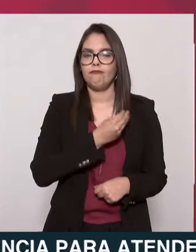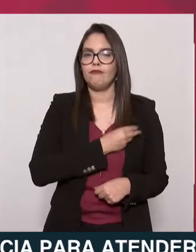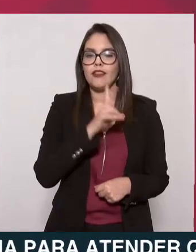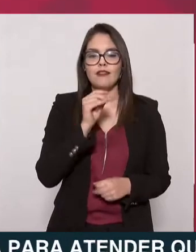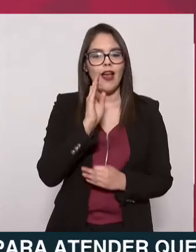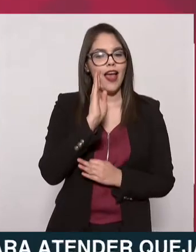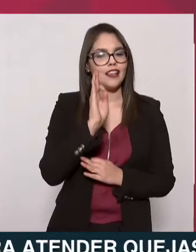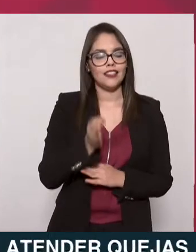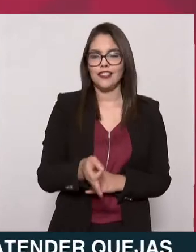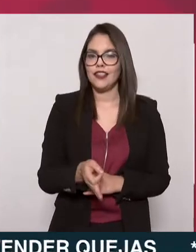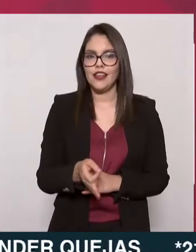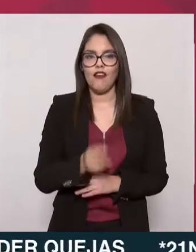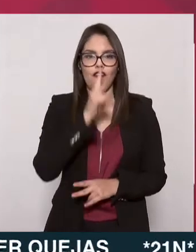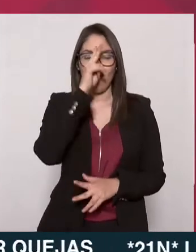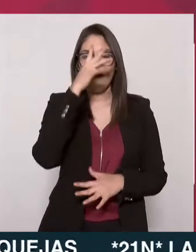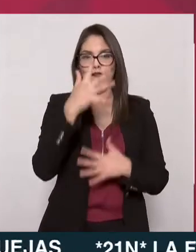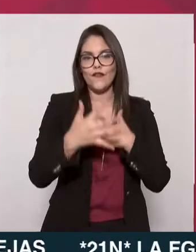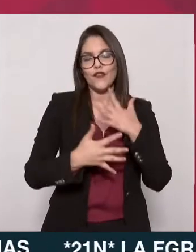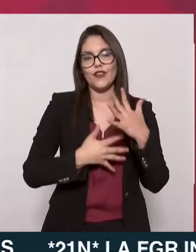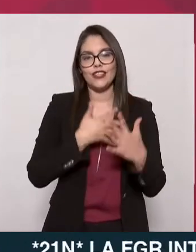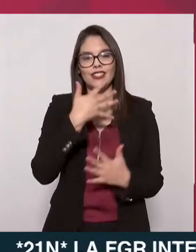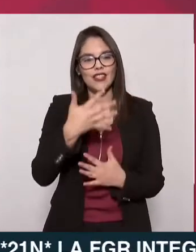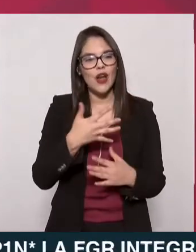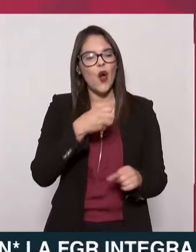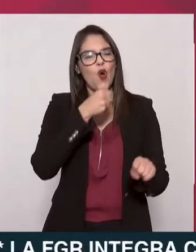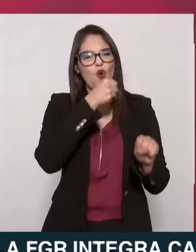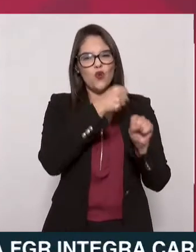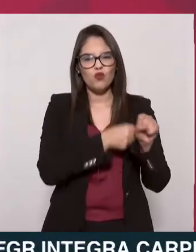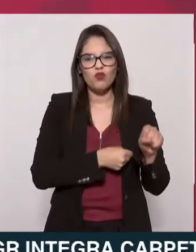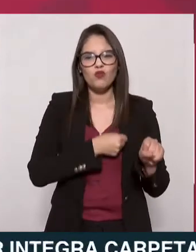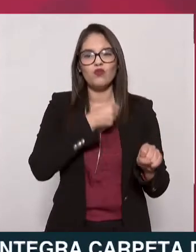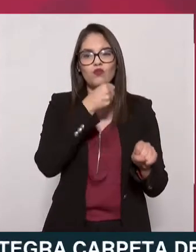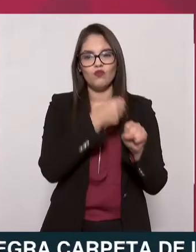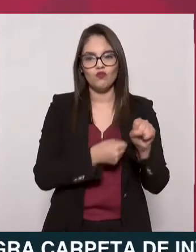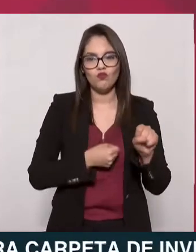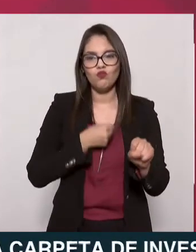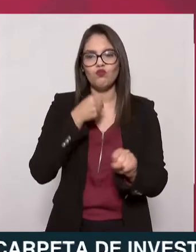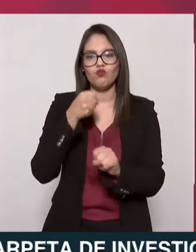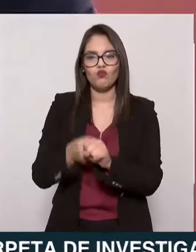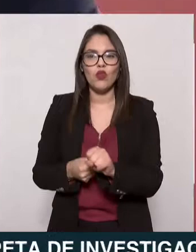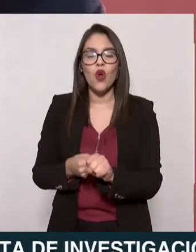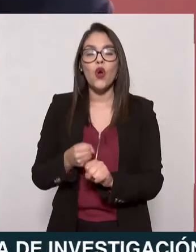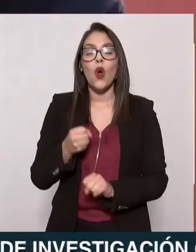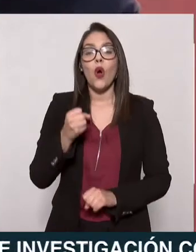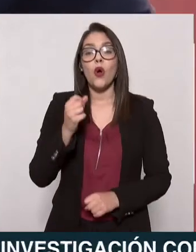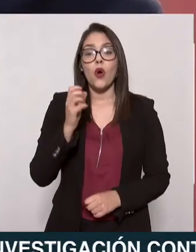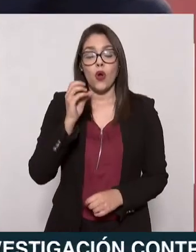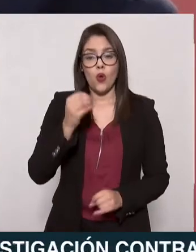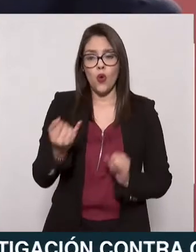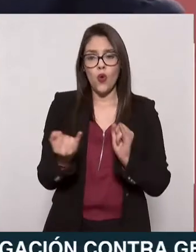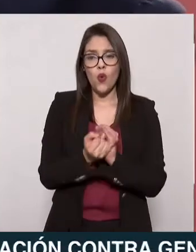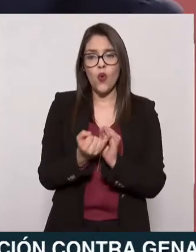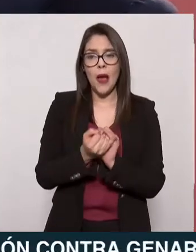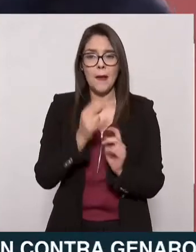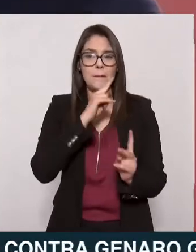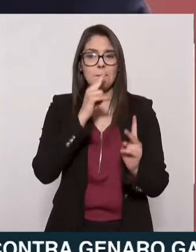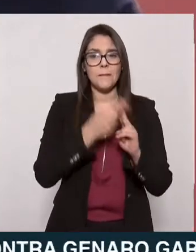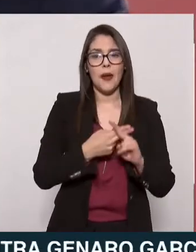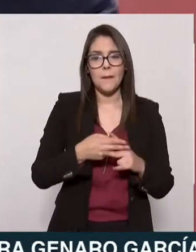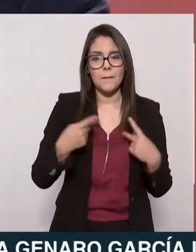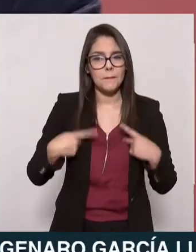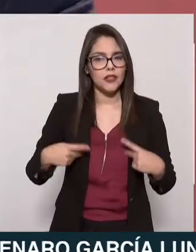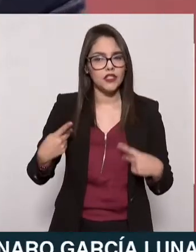la violencia, la tortura, el